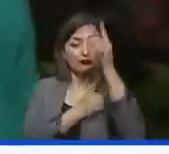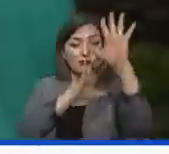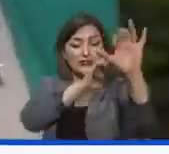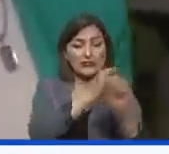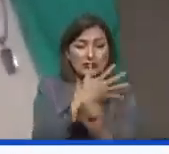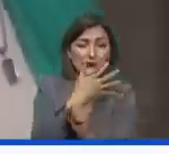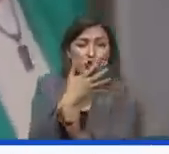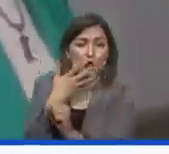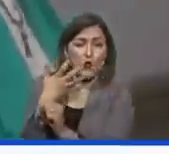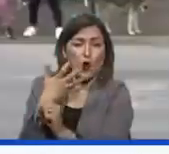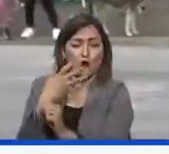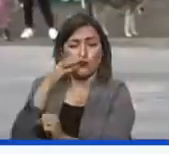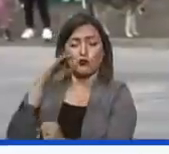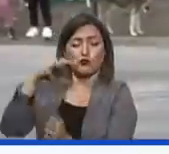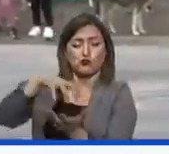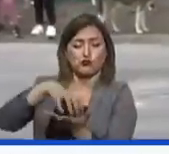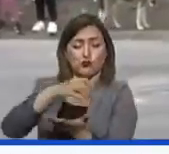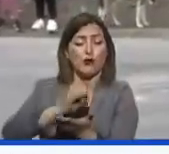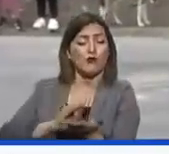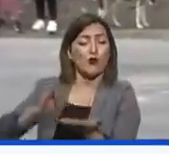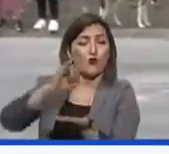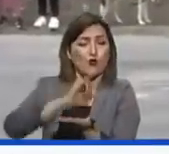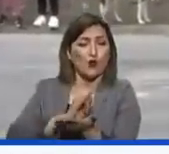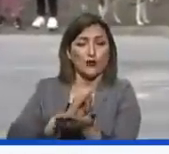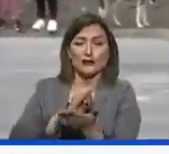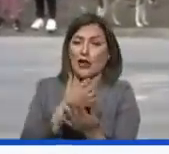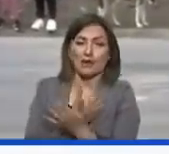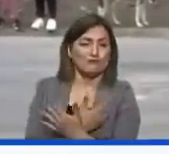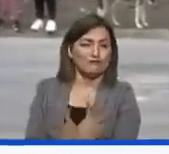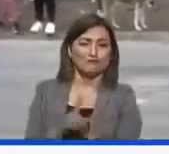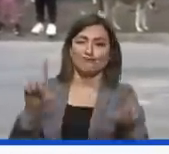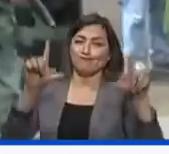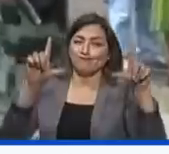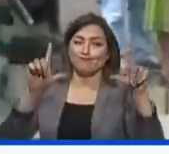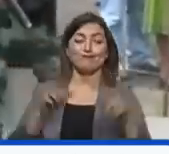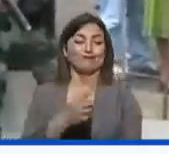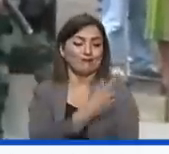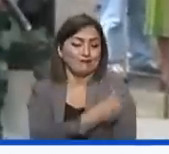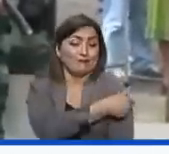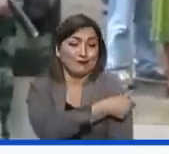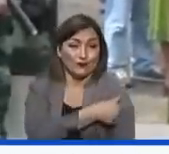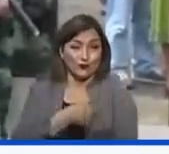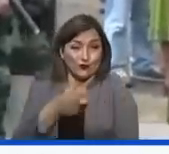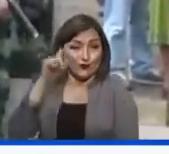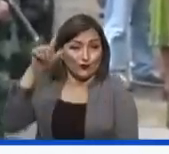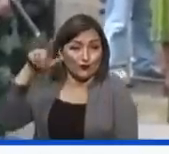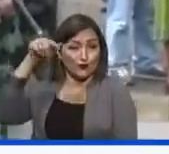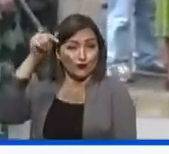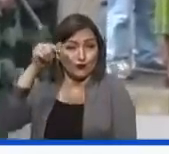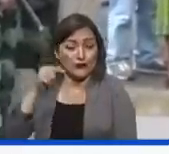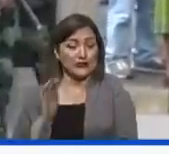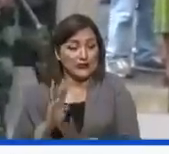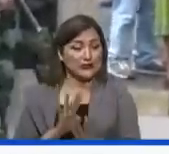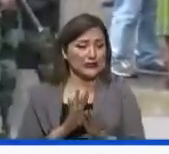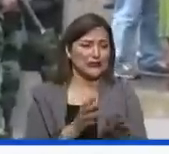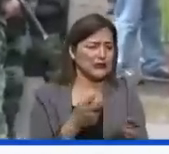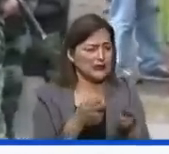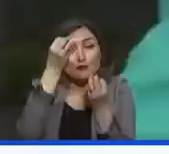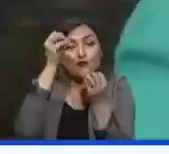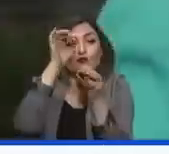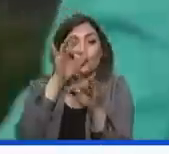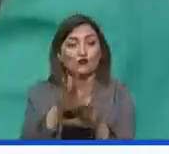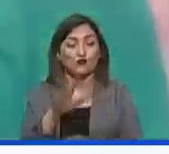secuestrados en la provincia de imbabura fueron devueltos gracias a la intervención de la cruz roja y también de la gobernación de esta provincia sin